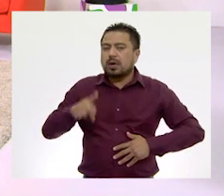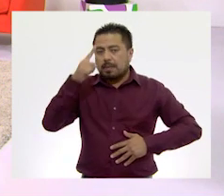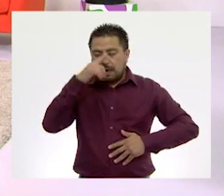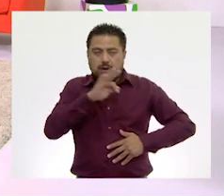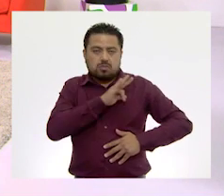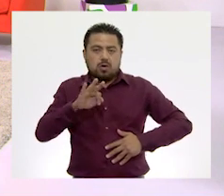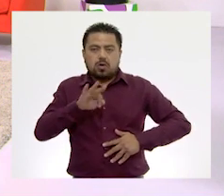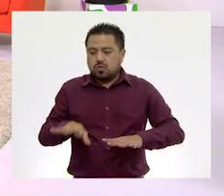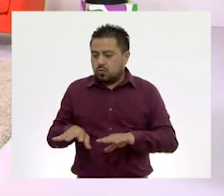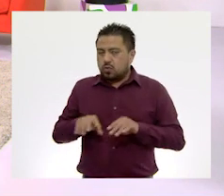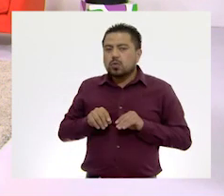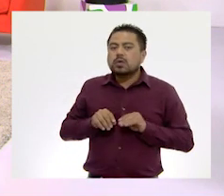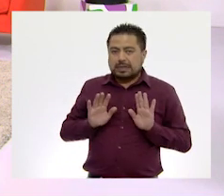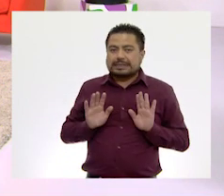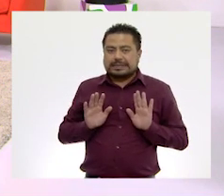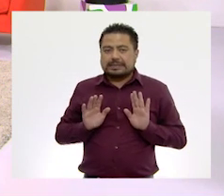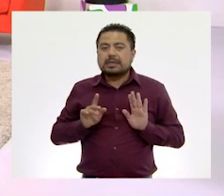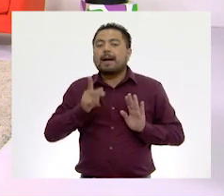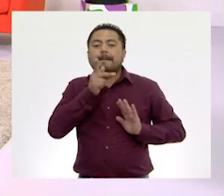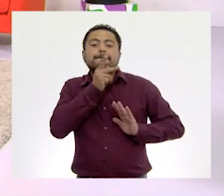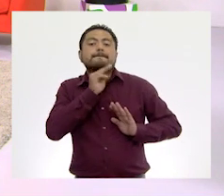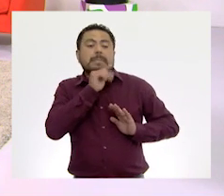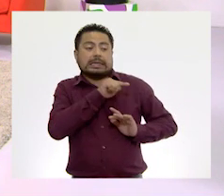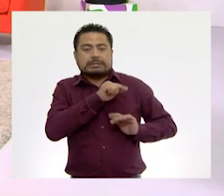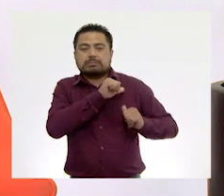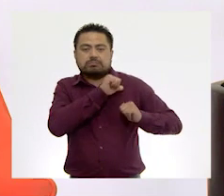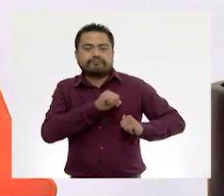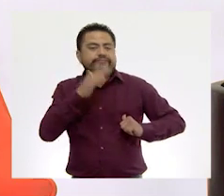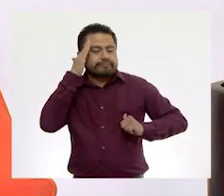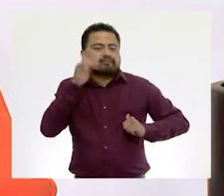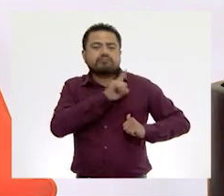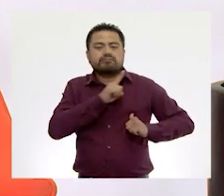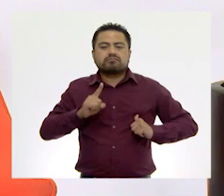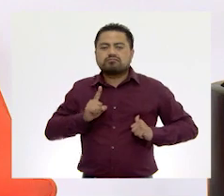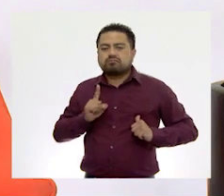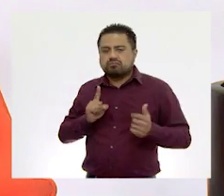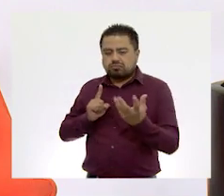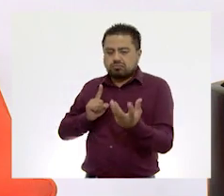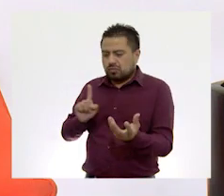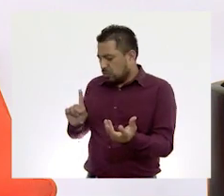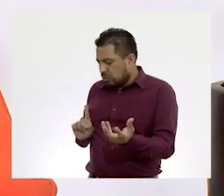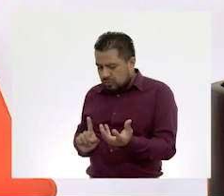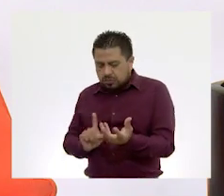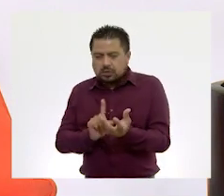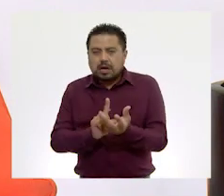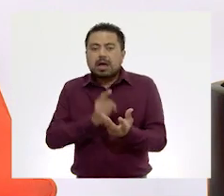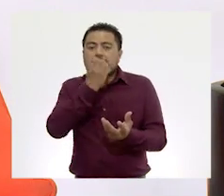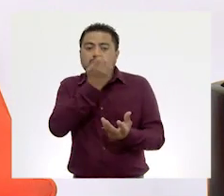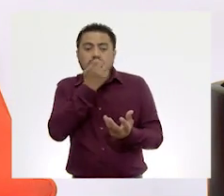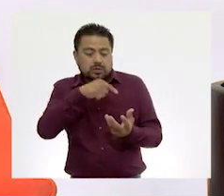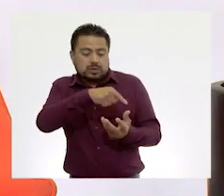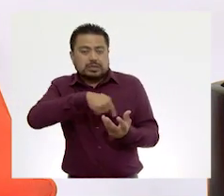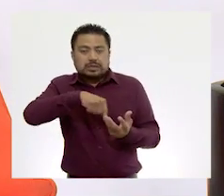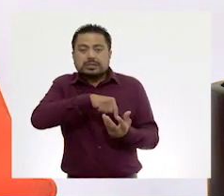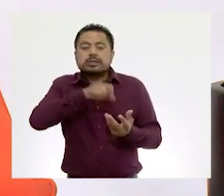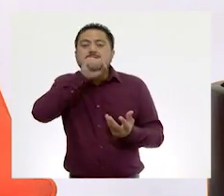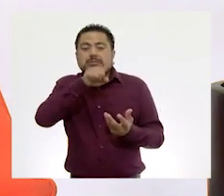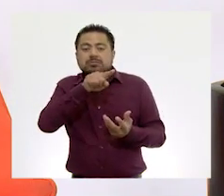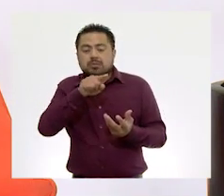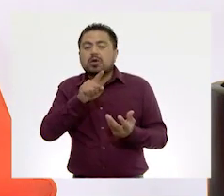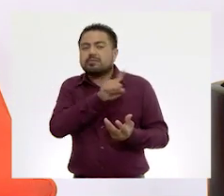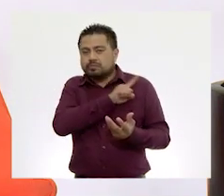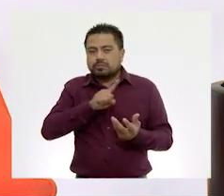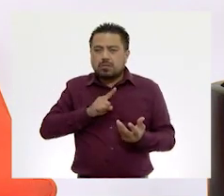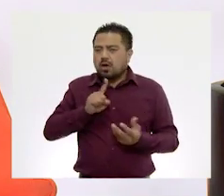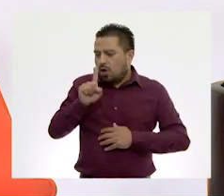poder adquirirla. Entonces, bueno, los padres son los primeros que se tienen que acercar, la escuela, pues también cuando llegan a las escuelas los